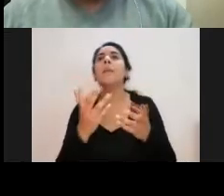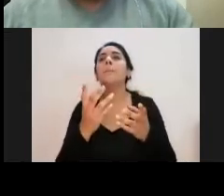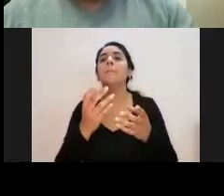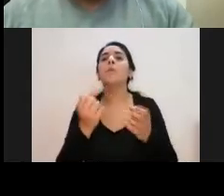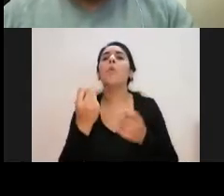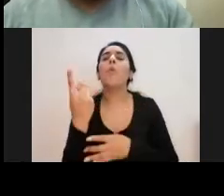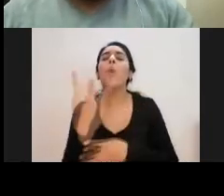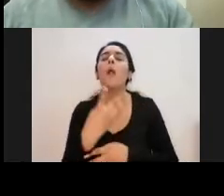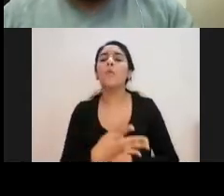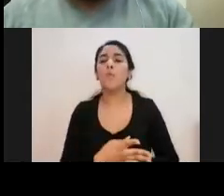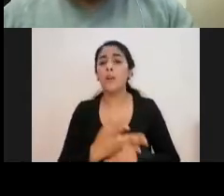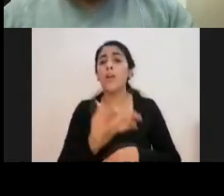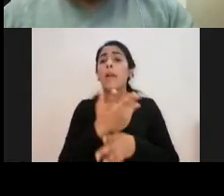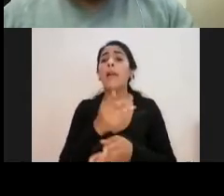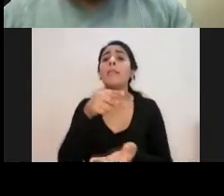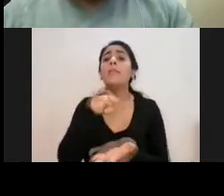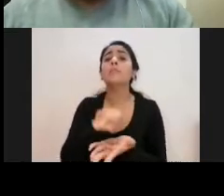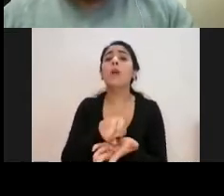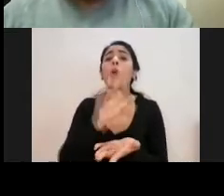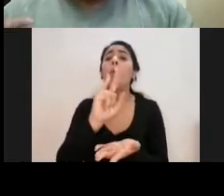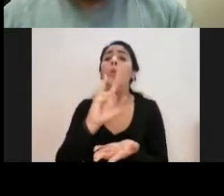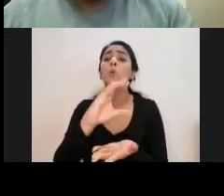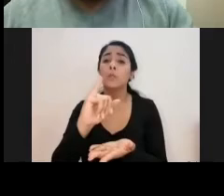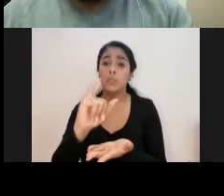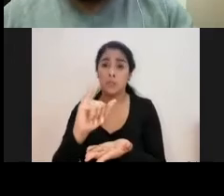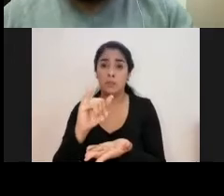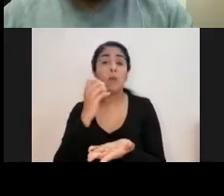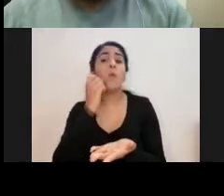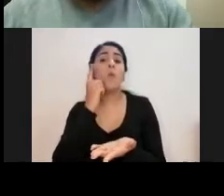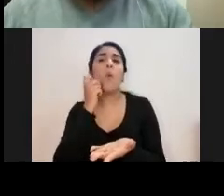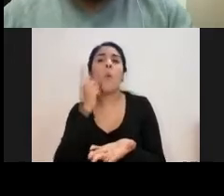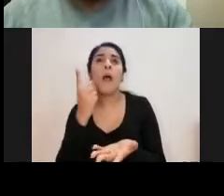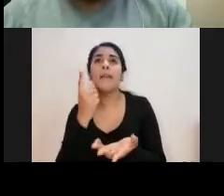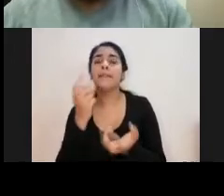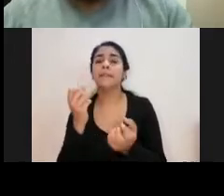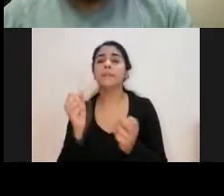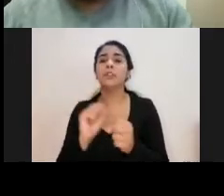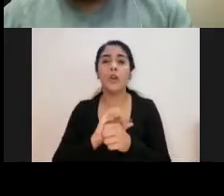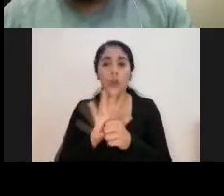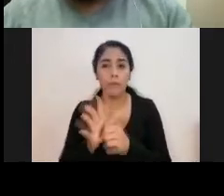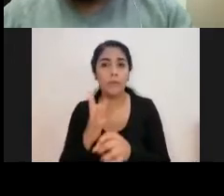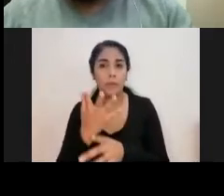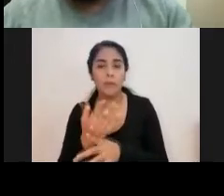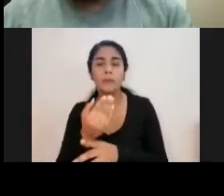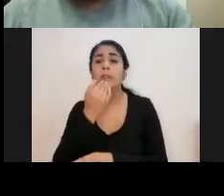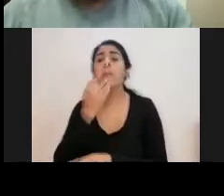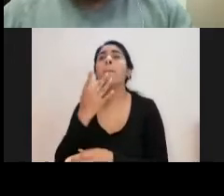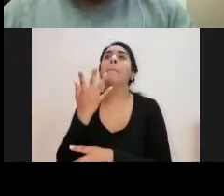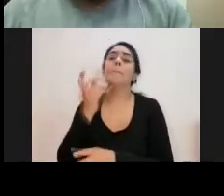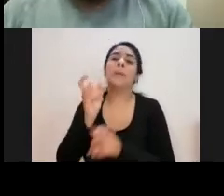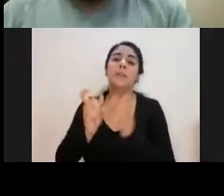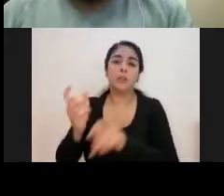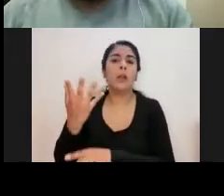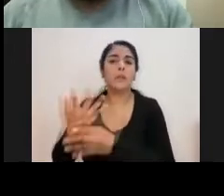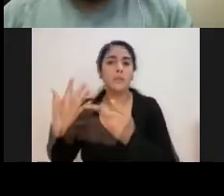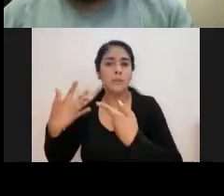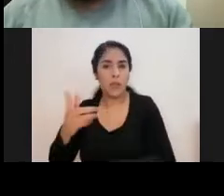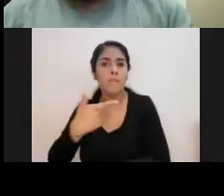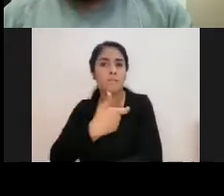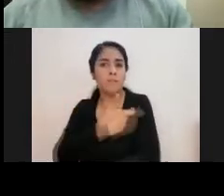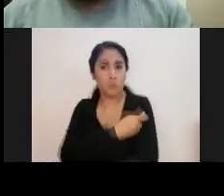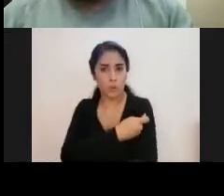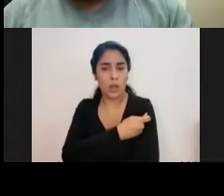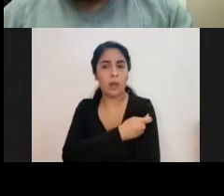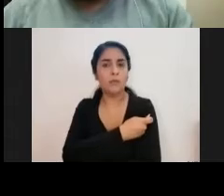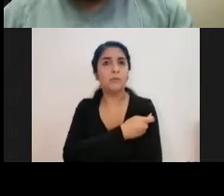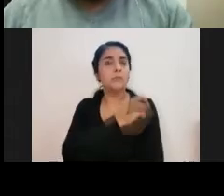variantes, ¿cierto?, que la están infectando, de las personas vacunadas, cuáles son las personas que han sido capaces de tener una infección después de